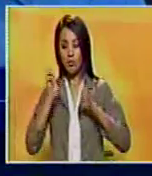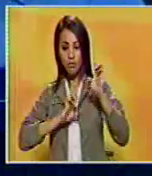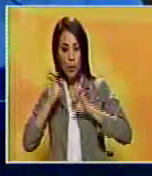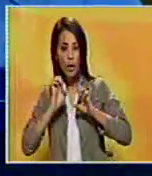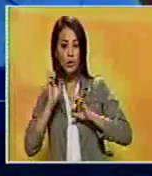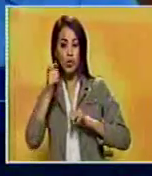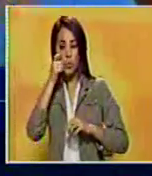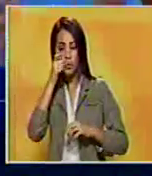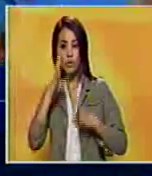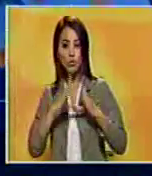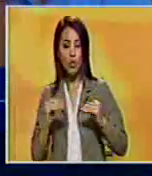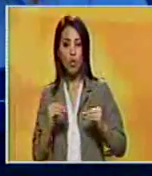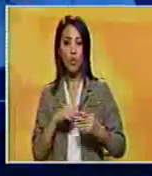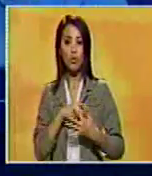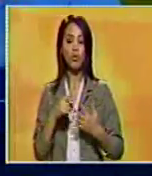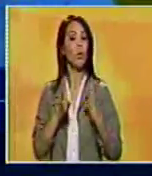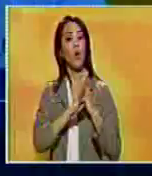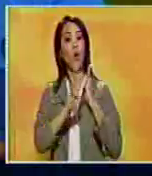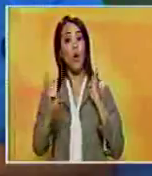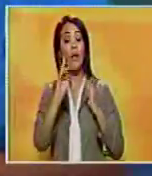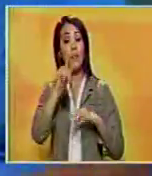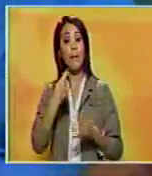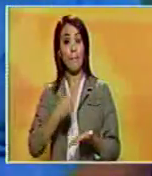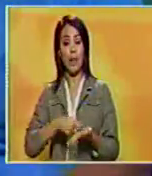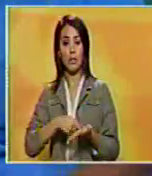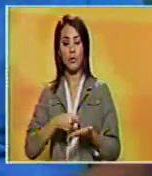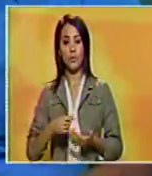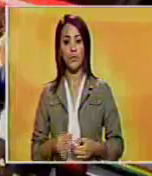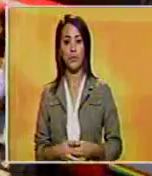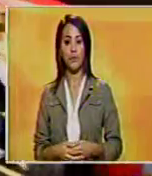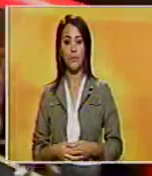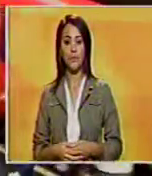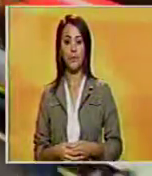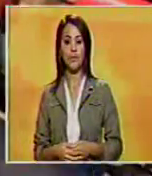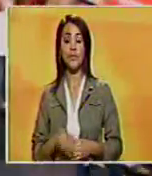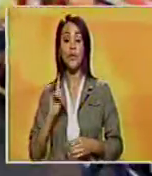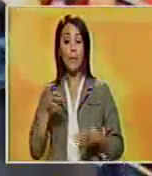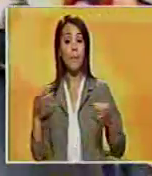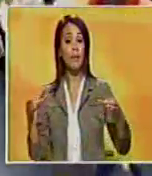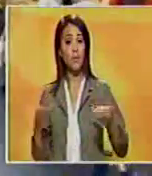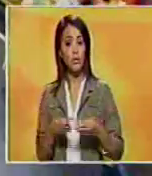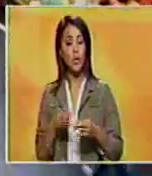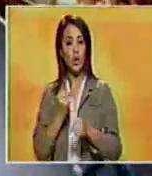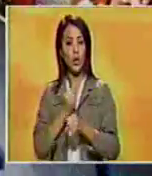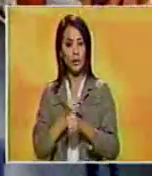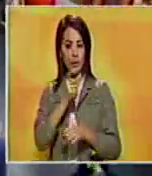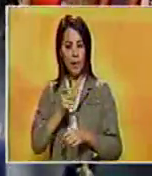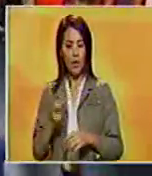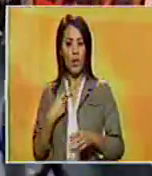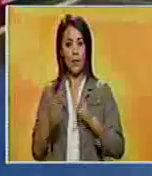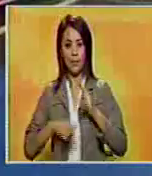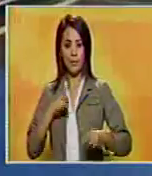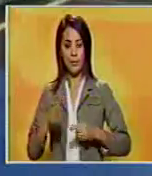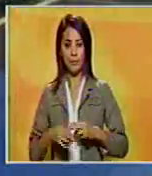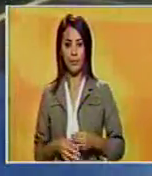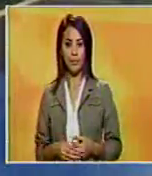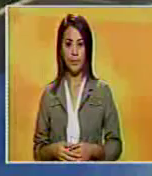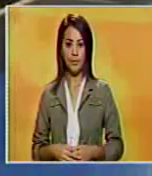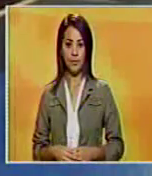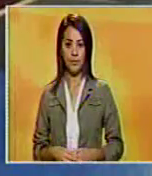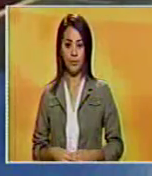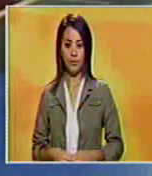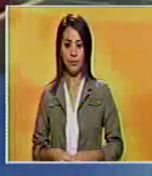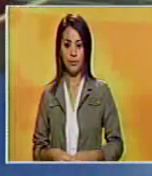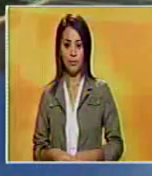fiscalización del tema de la cola y del precio. Adelantó que también sostendrán reuniones con los trabajadores del Metro de Caracas.